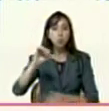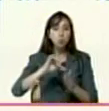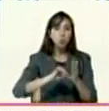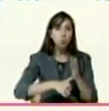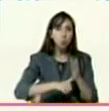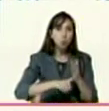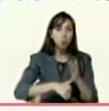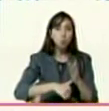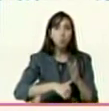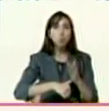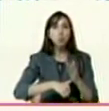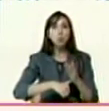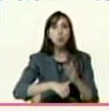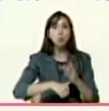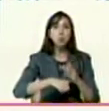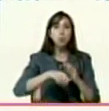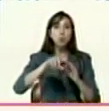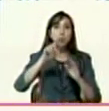identidad número